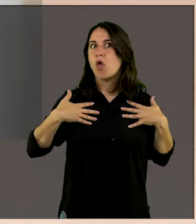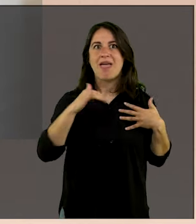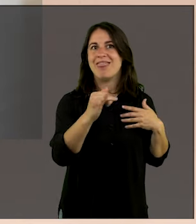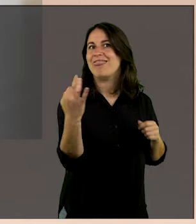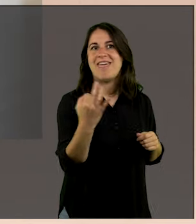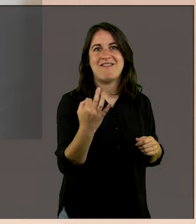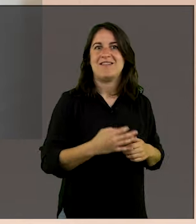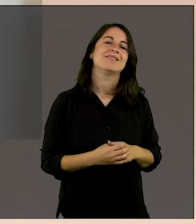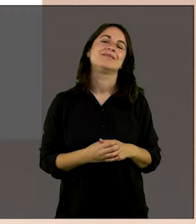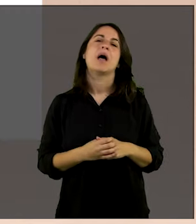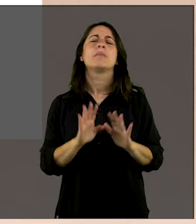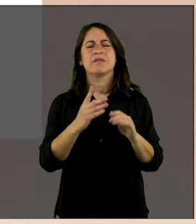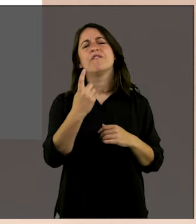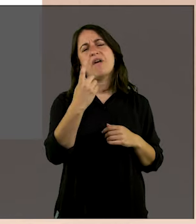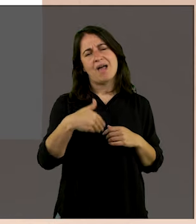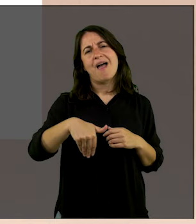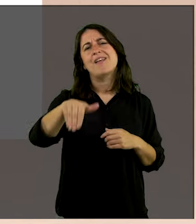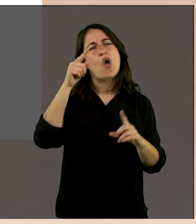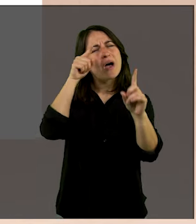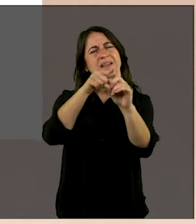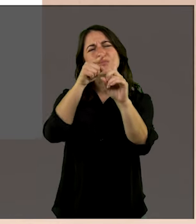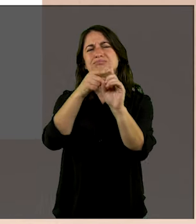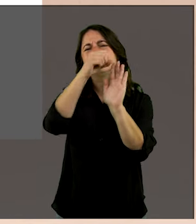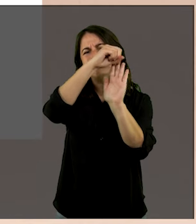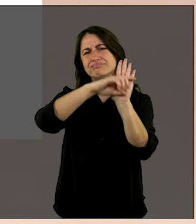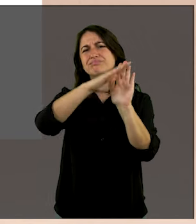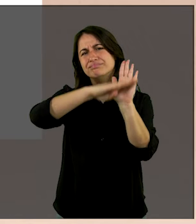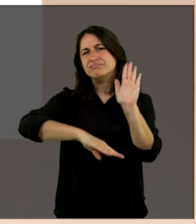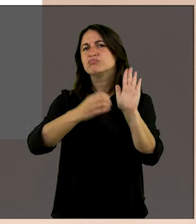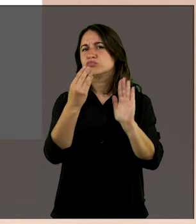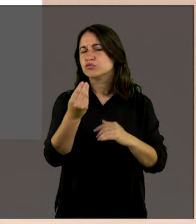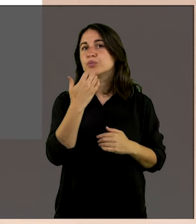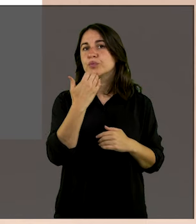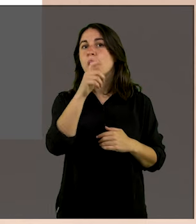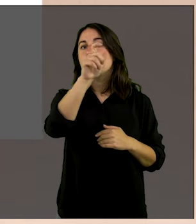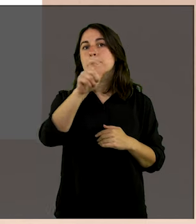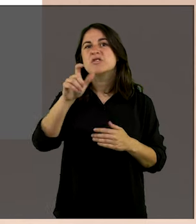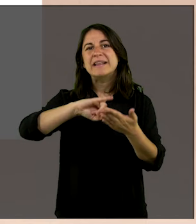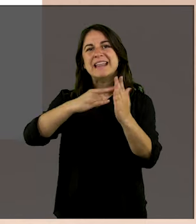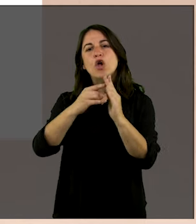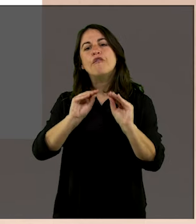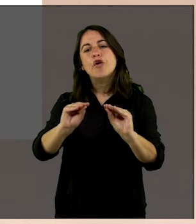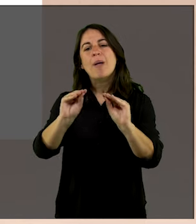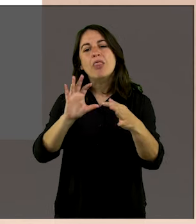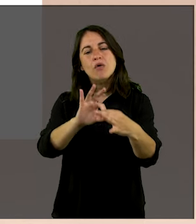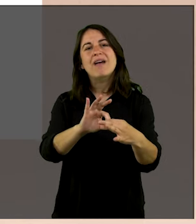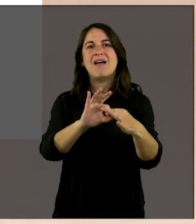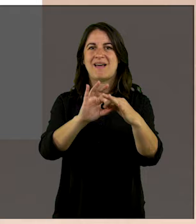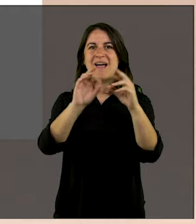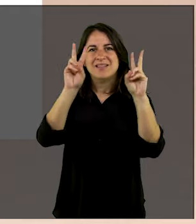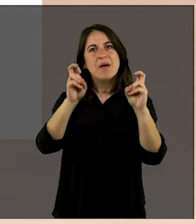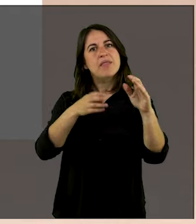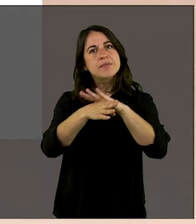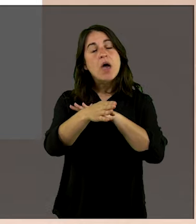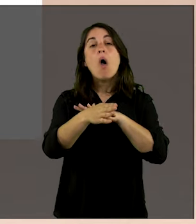uno, pero la emoción tiene que estar. Pero quedan otros muchos objetivos pendientes, como contar con personal técnico formado